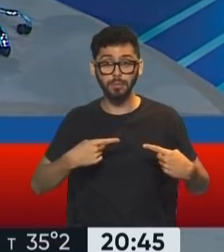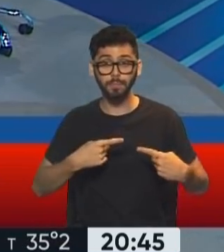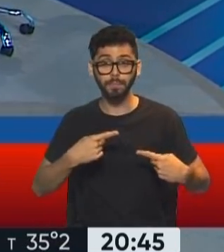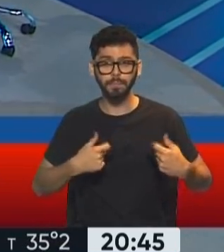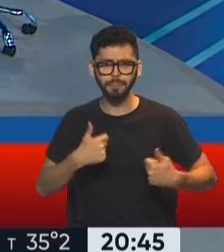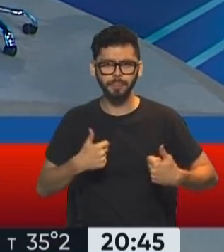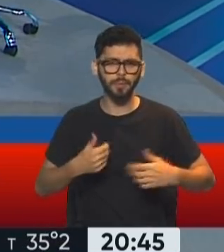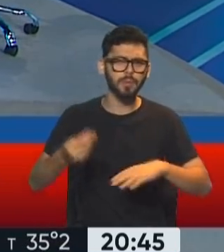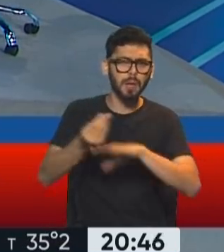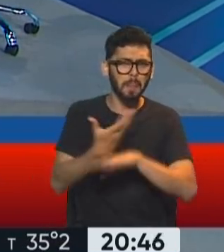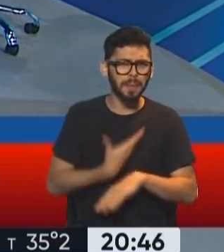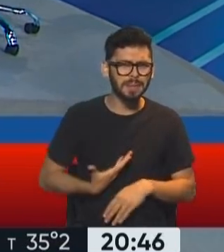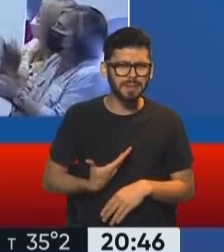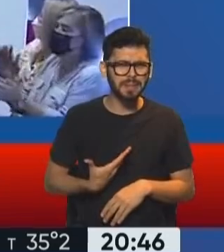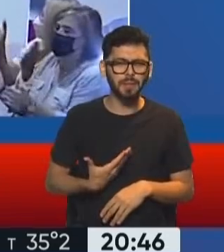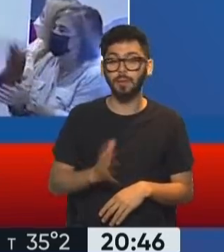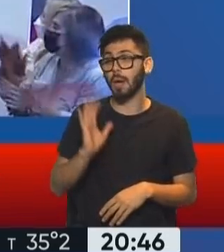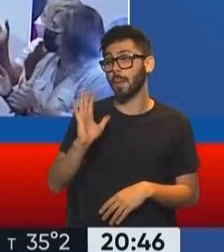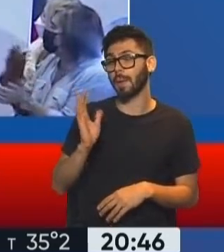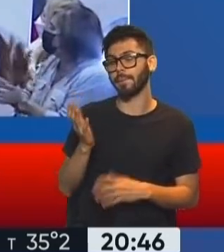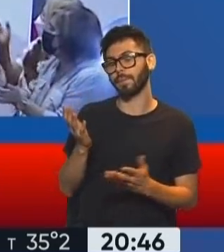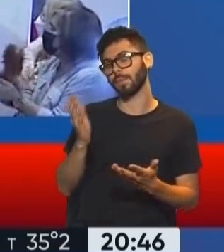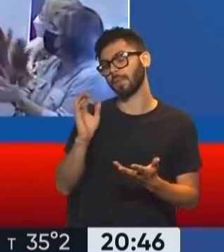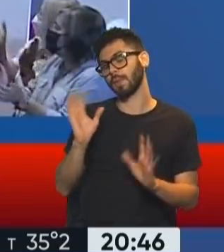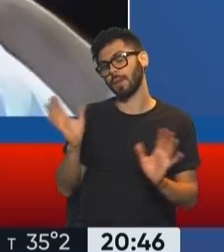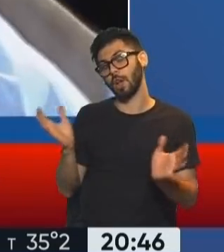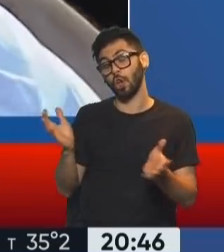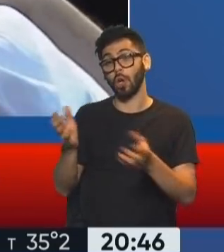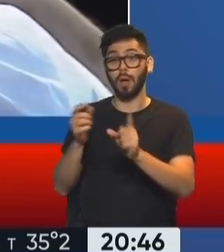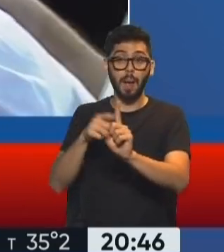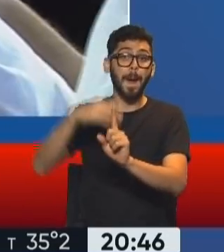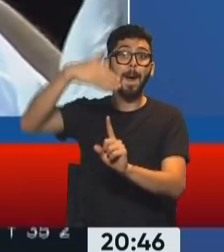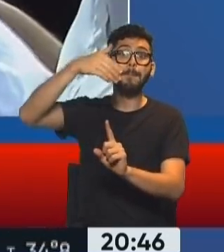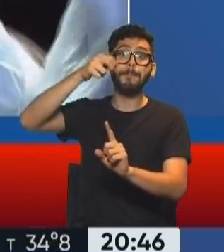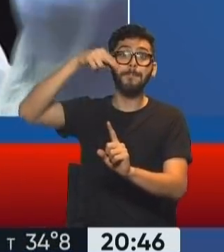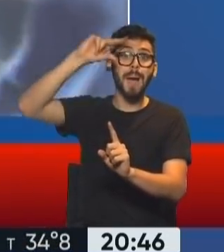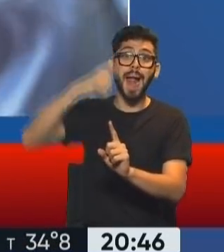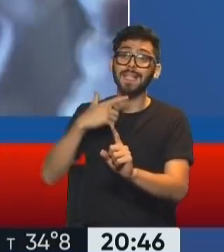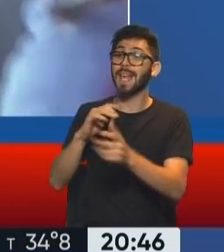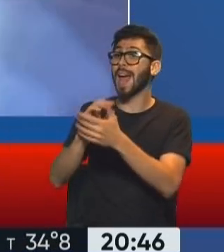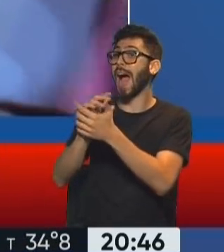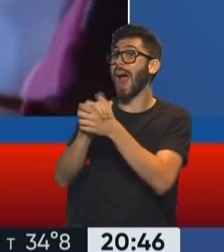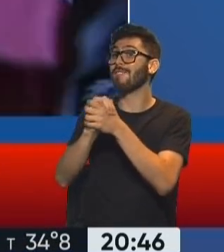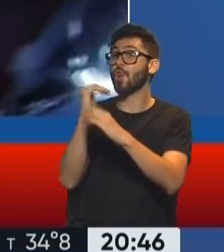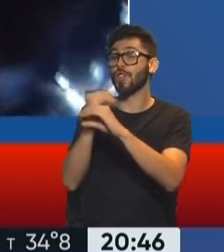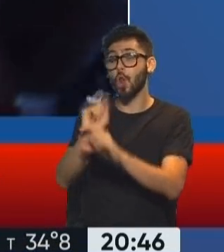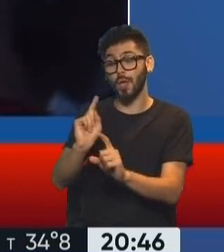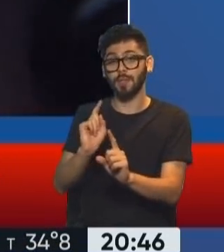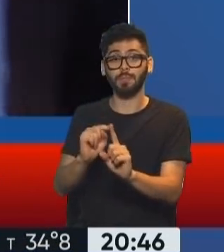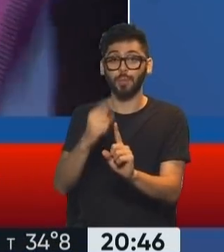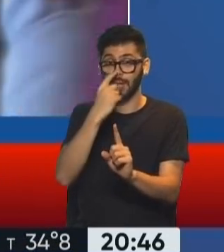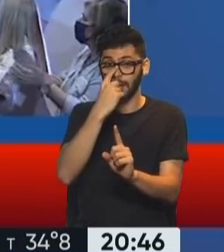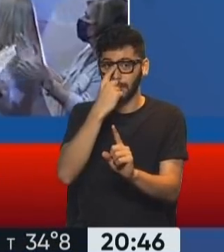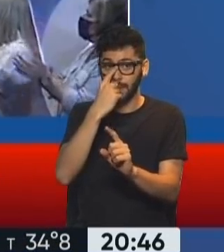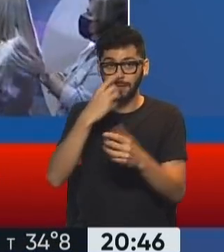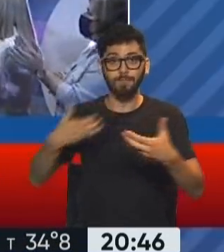Primero, está claro, no es Alfonsín. Digamos, no. Porque la mise en scène fue